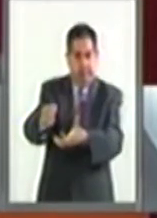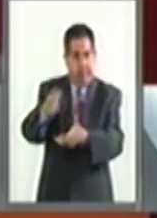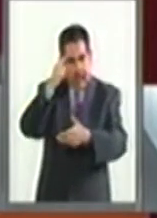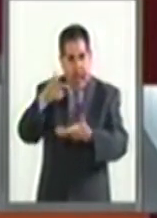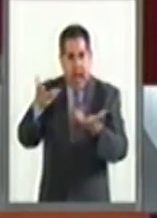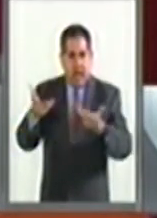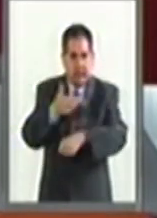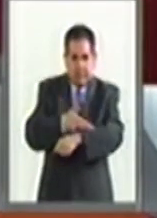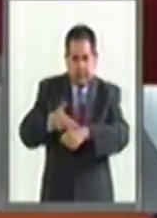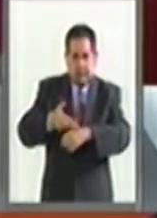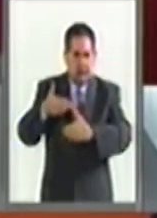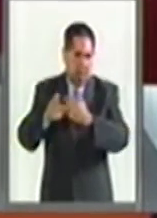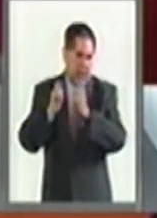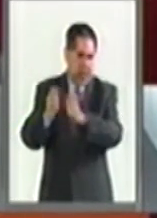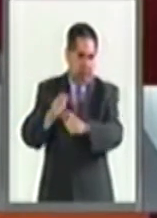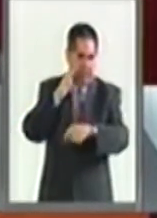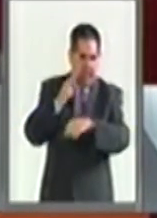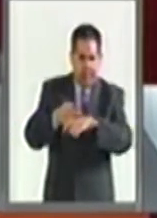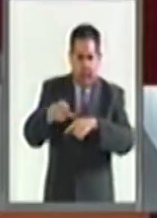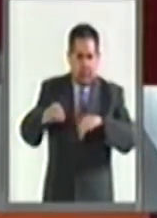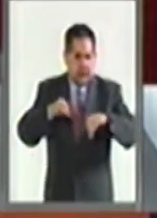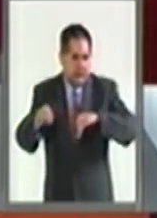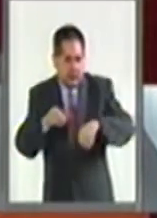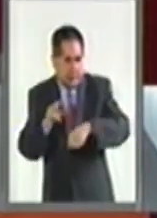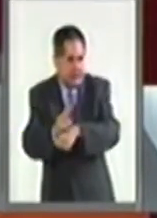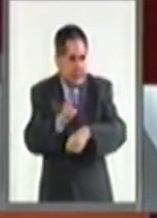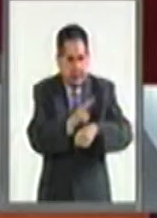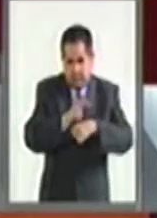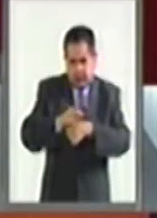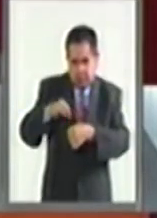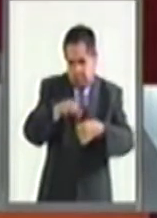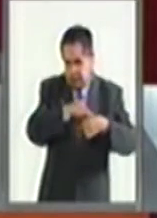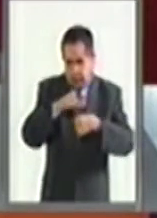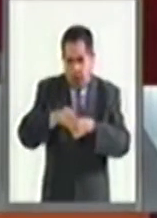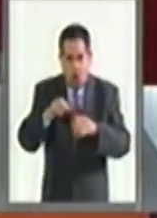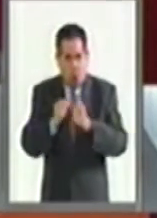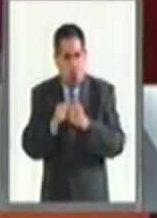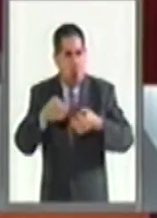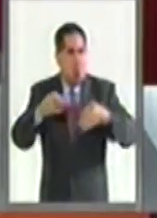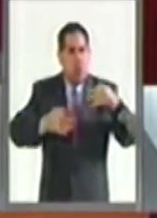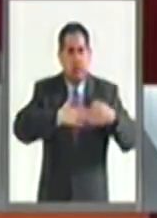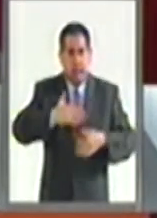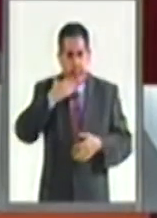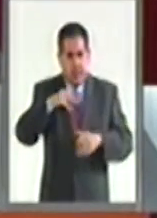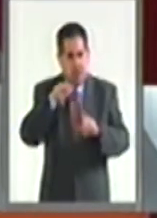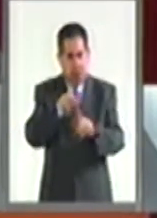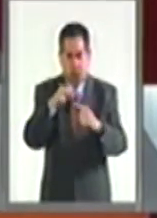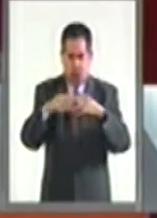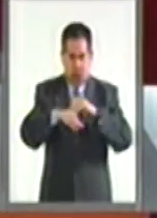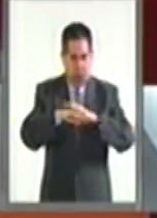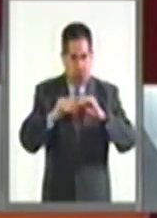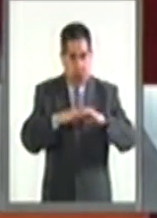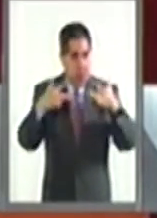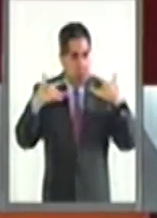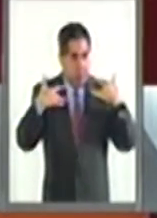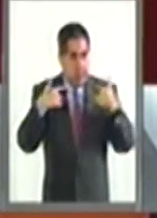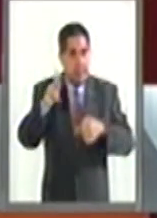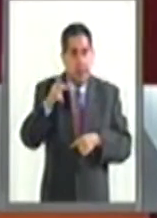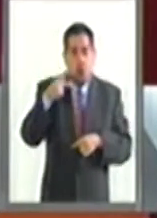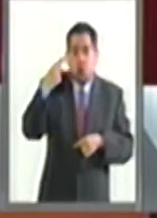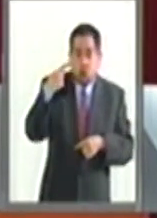para realizar el trabajo que se les ha encomendado de manera independiente, imparcial y objetiva. Para ello,